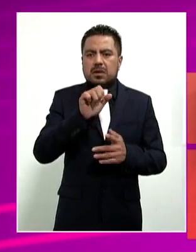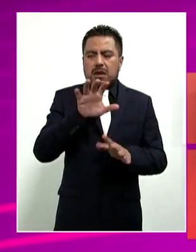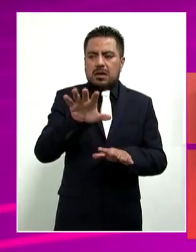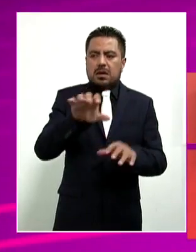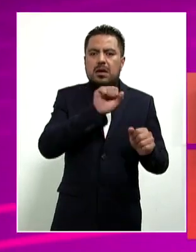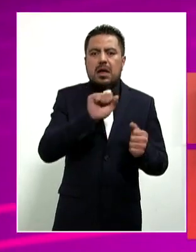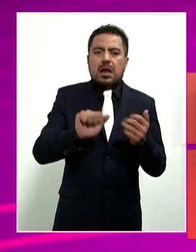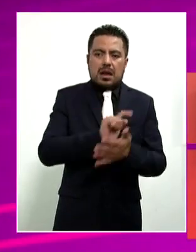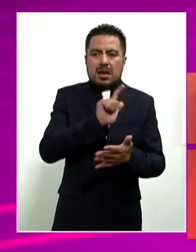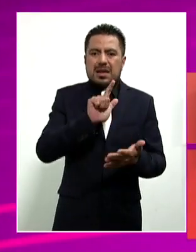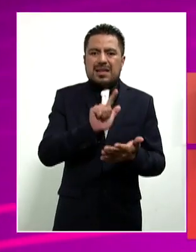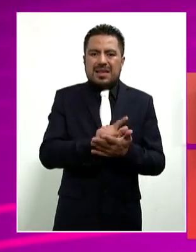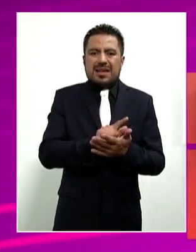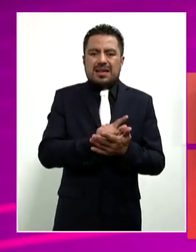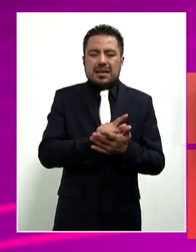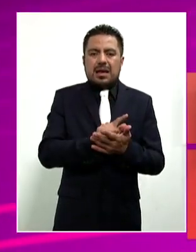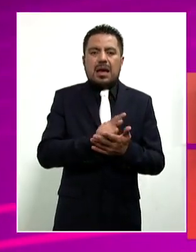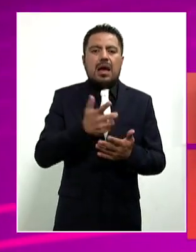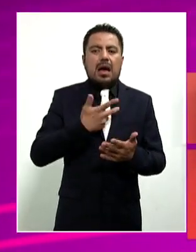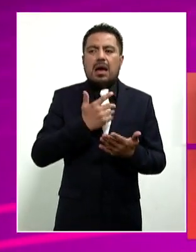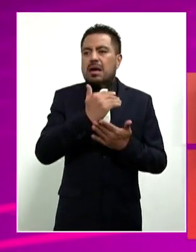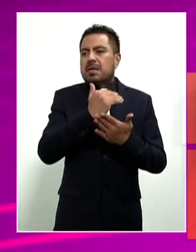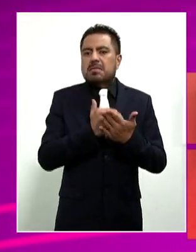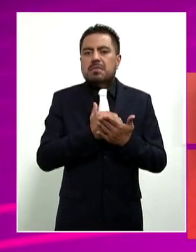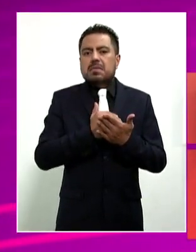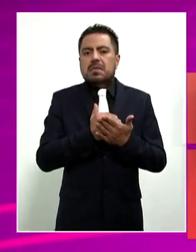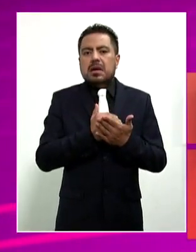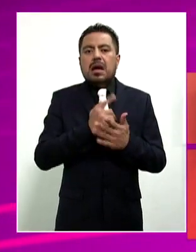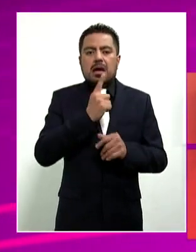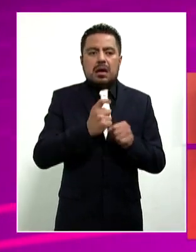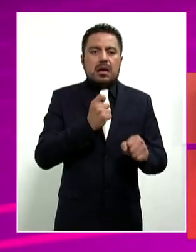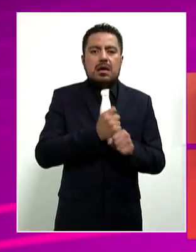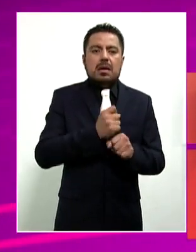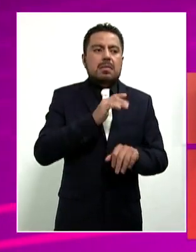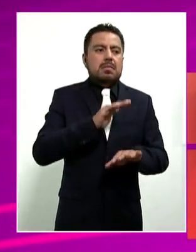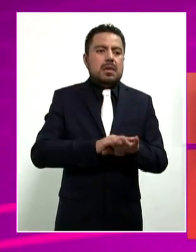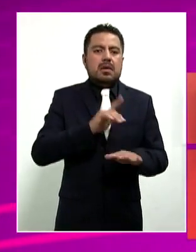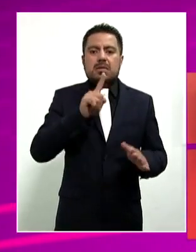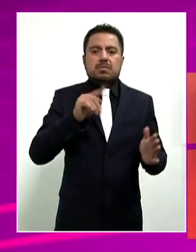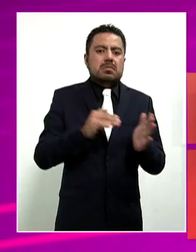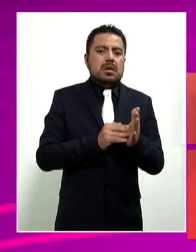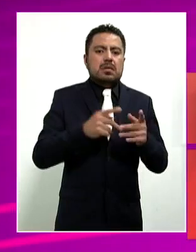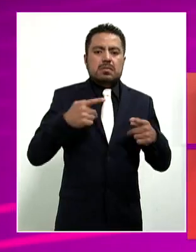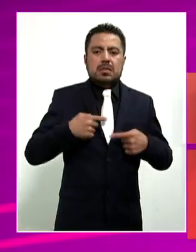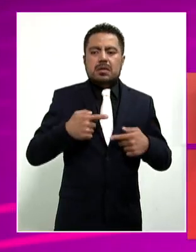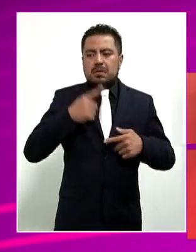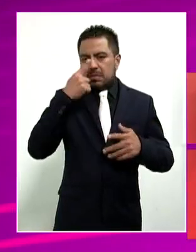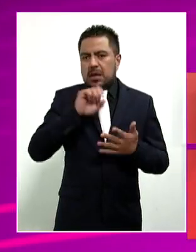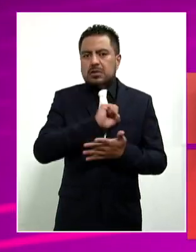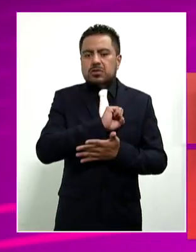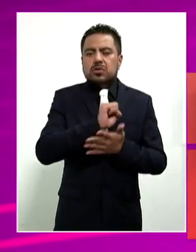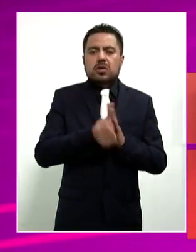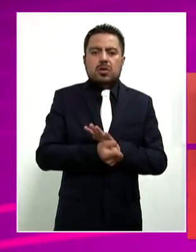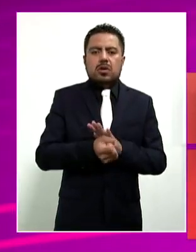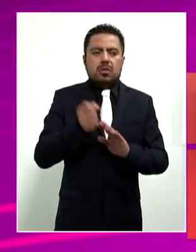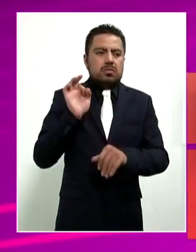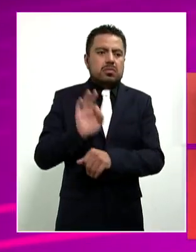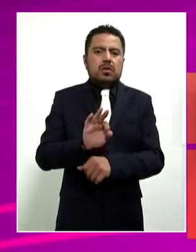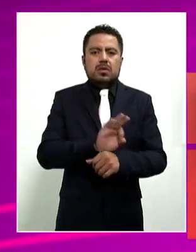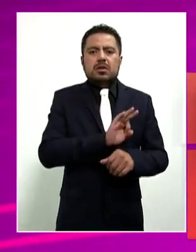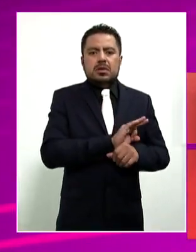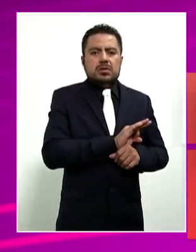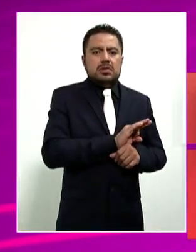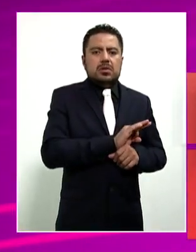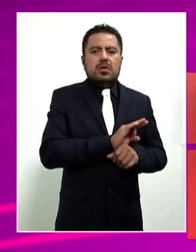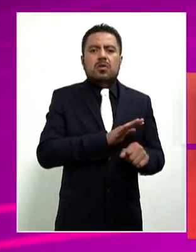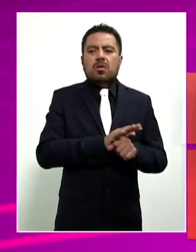de refugiados, había menos que 1.000, o sea, llegaron ese año menos que 1.000 personas a solicitar protección